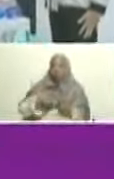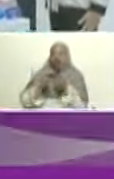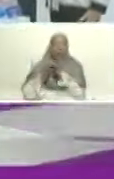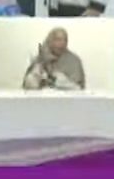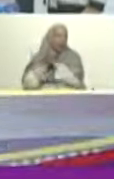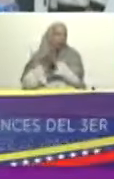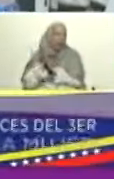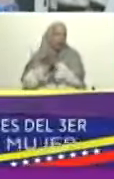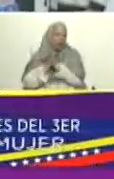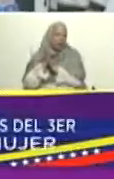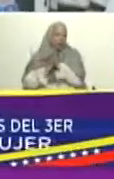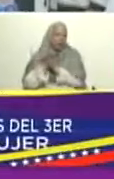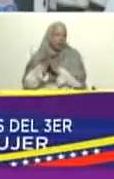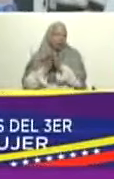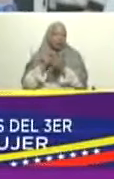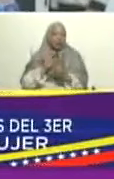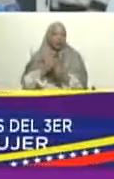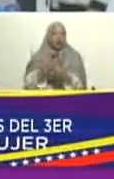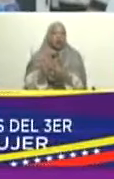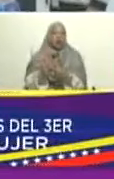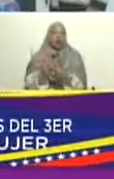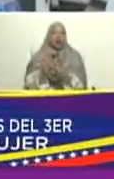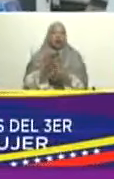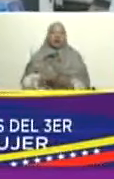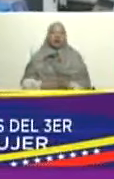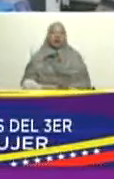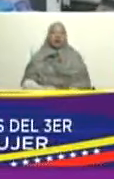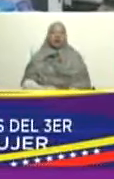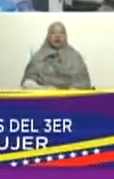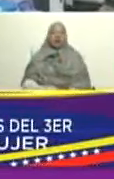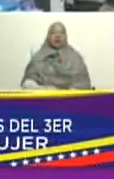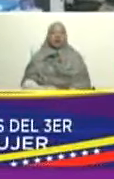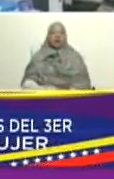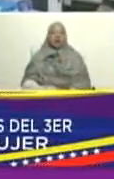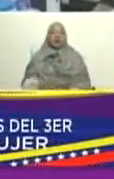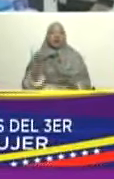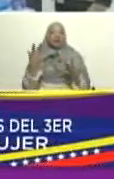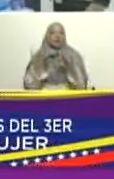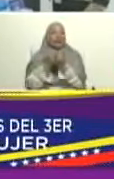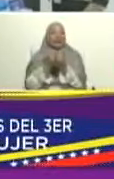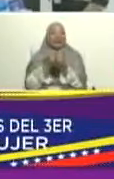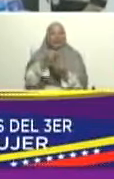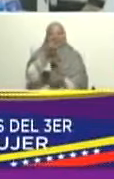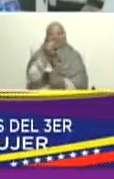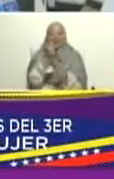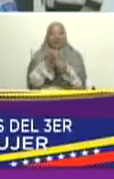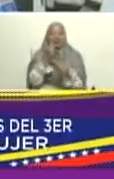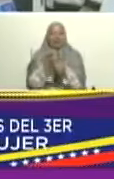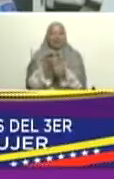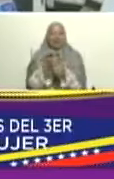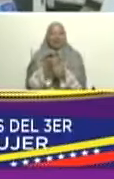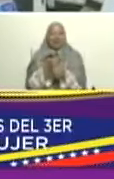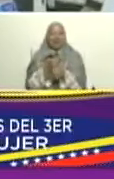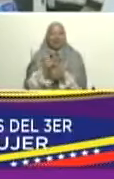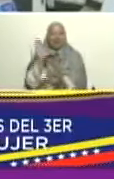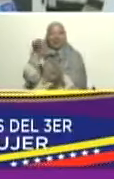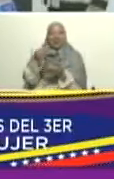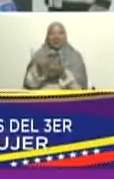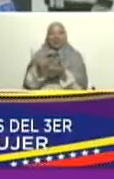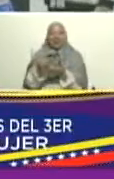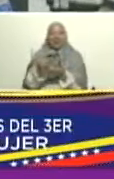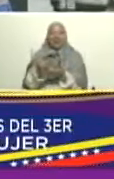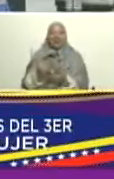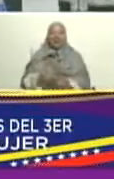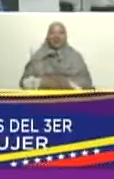emprendimiento, estoy representando a Emprendimiento Caribel Rodríguez, Puntadas y Estilo. ¿De dónde vienes tú? De Araure, Estado Portuguesa. Araure,